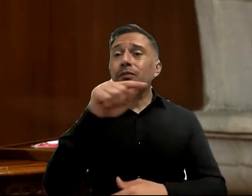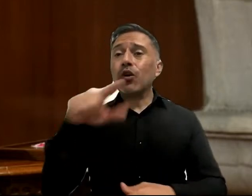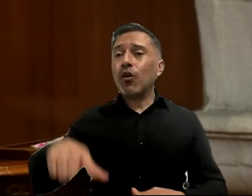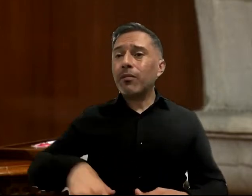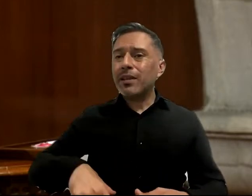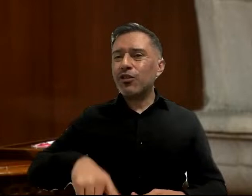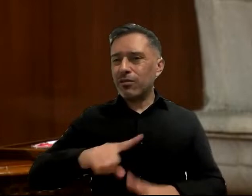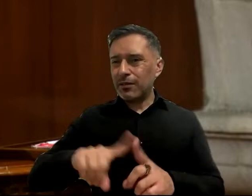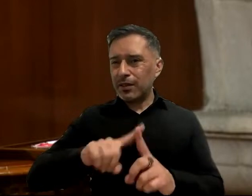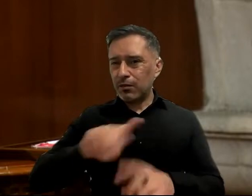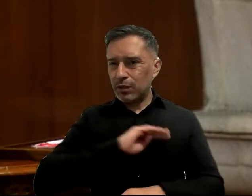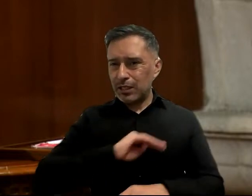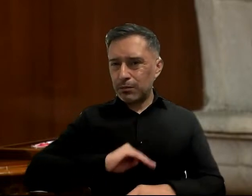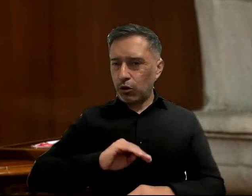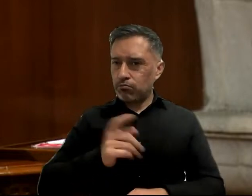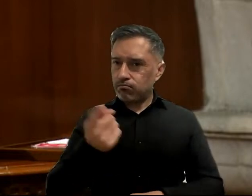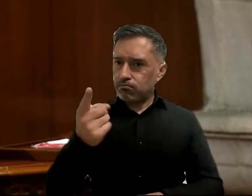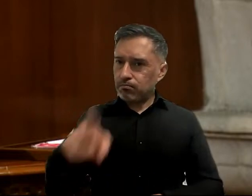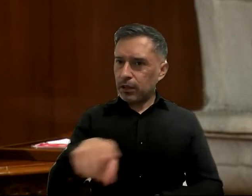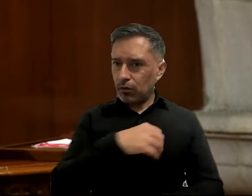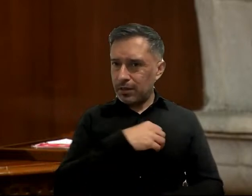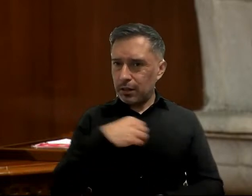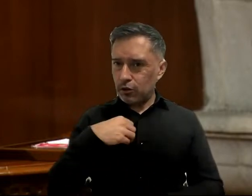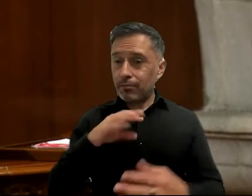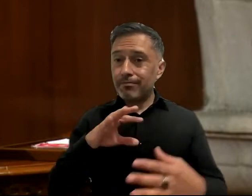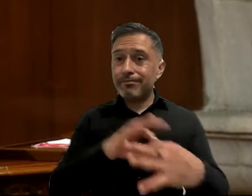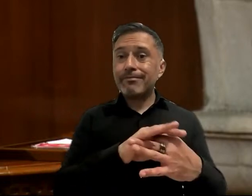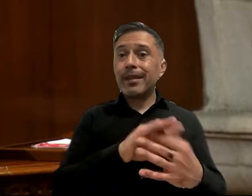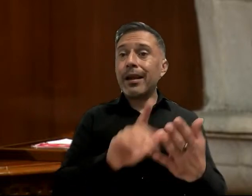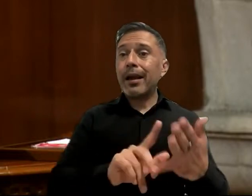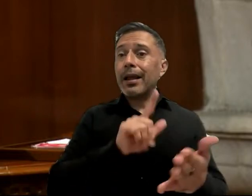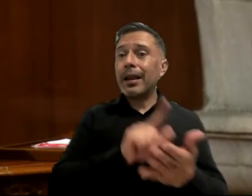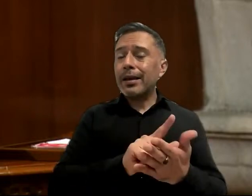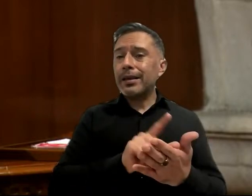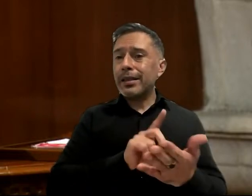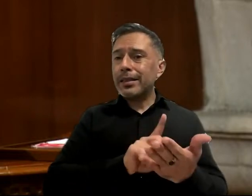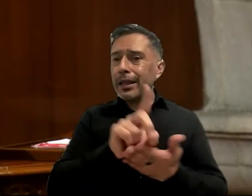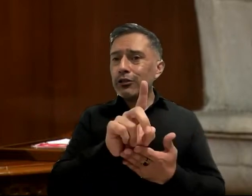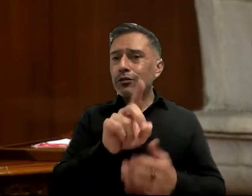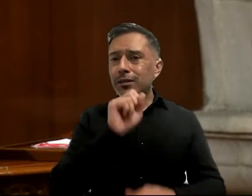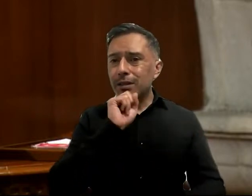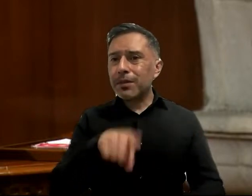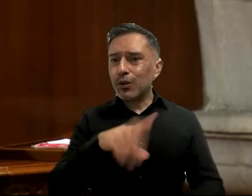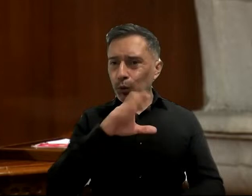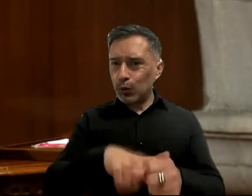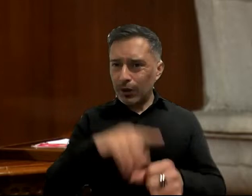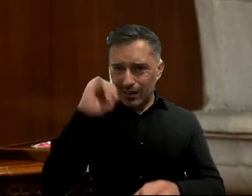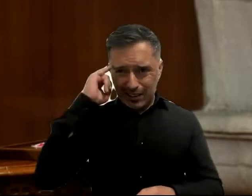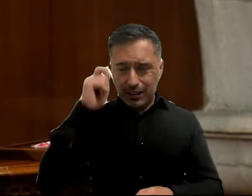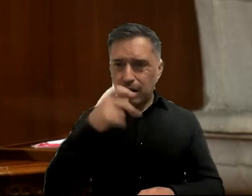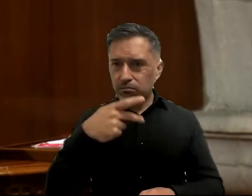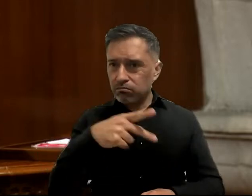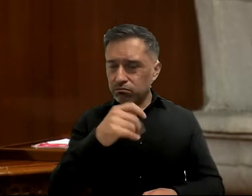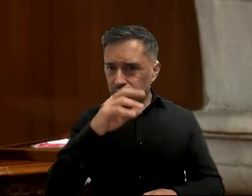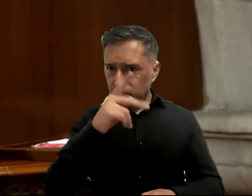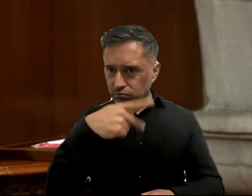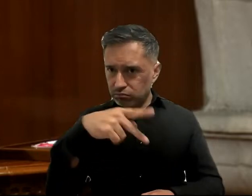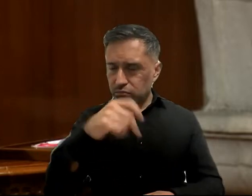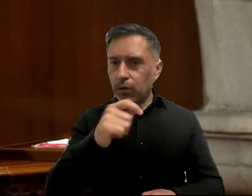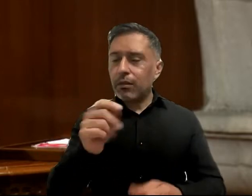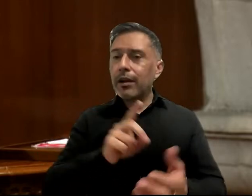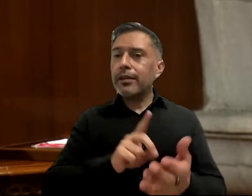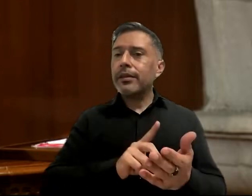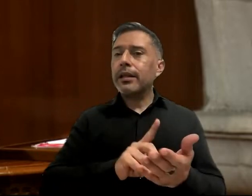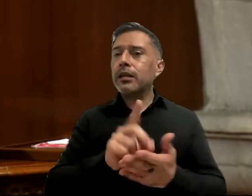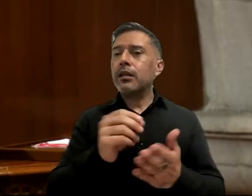los municipios que, de acuerdo a la Ley de Derechos y Cultura Indígena, tengan población indígena, de establecer una dirección de